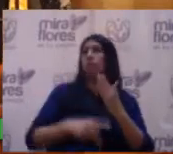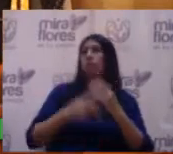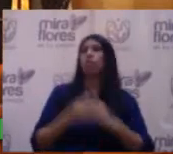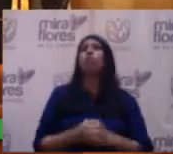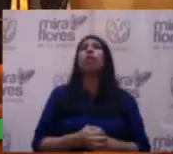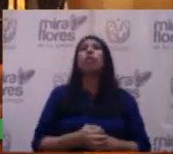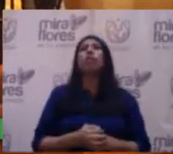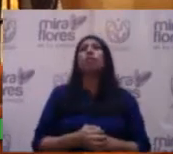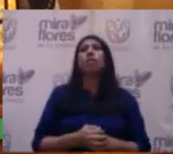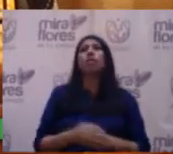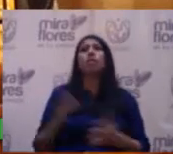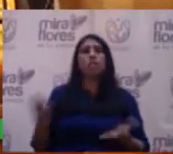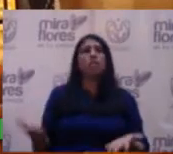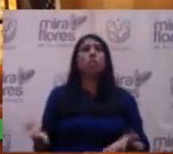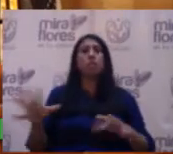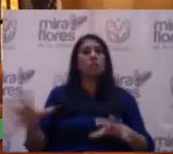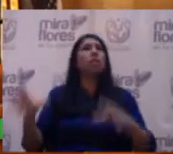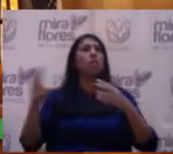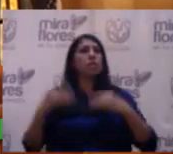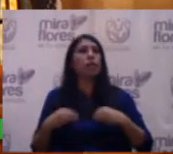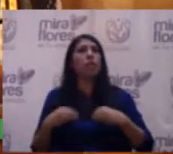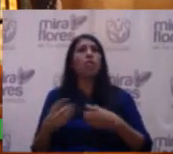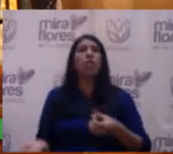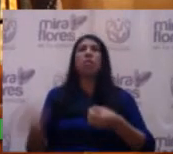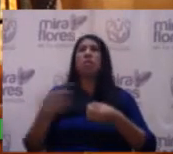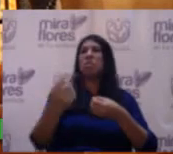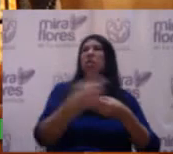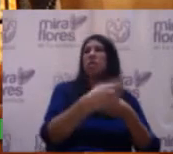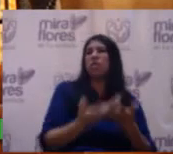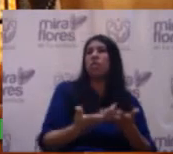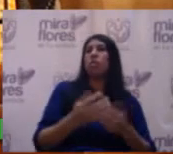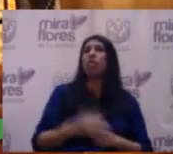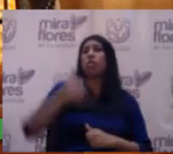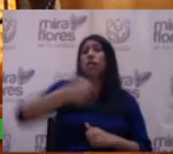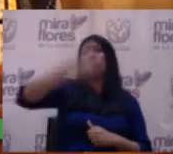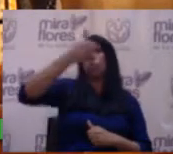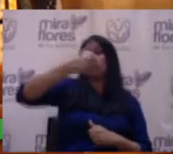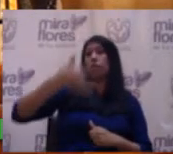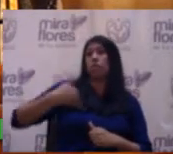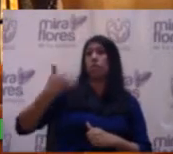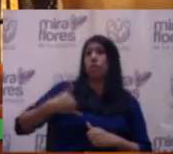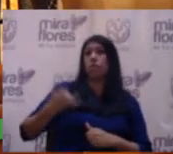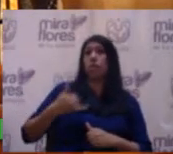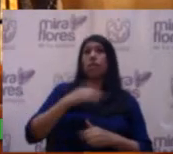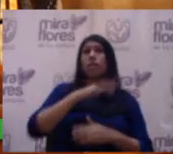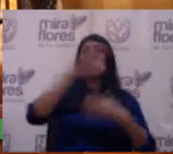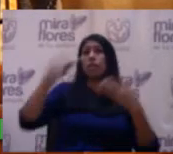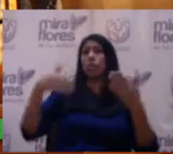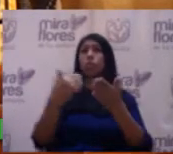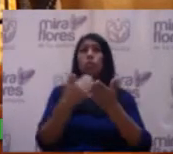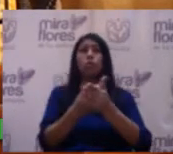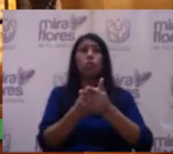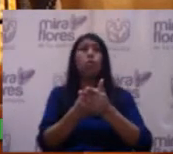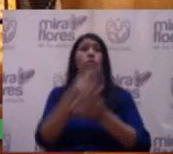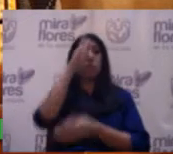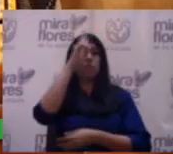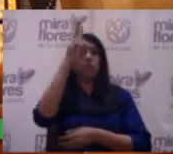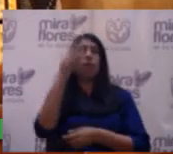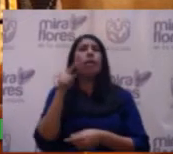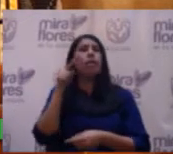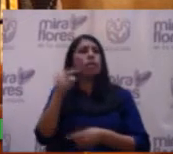Humano. Hemos tenido muy buena acogida. La participación ha sido a nivel de autoridades jóvenes a nivel nacional. Entonces, eso nos